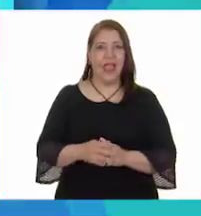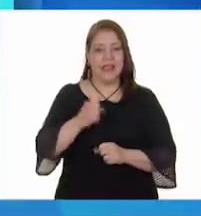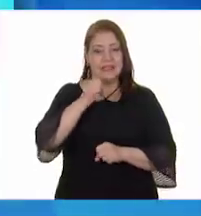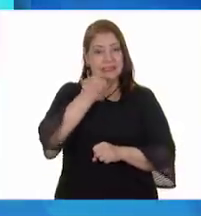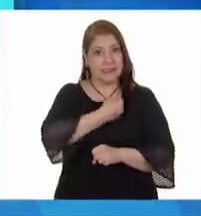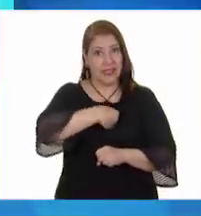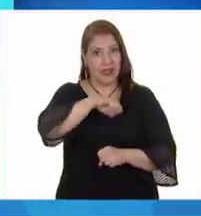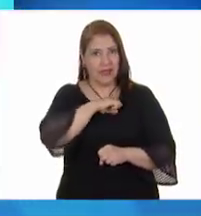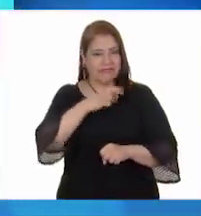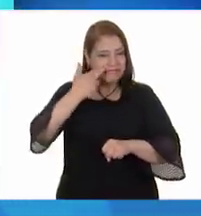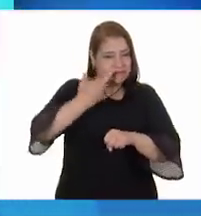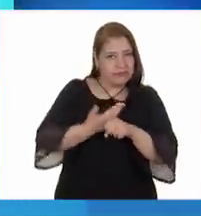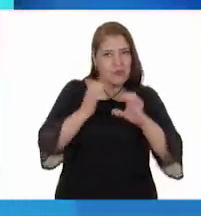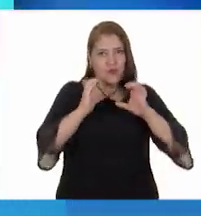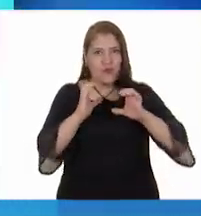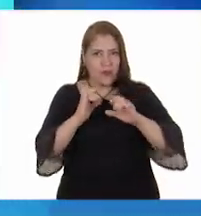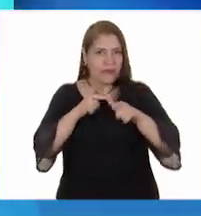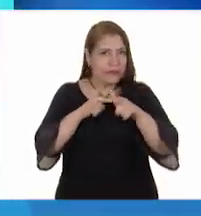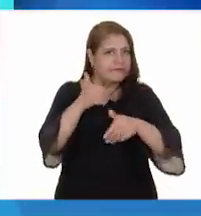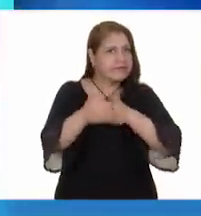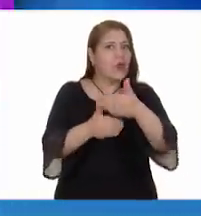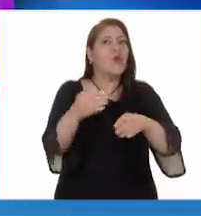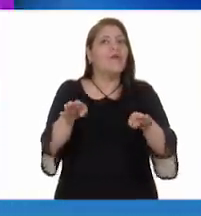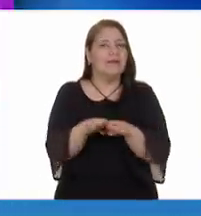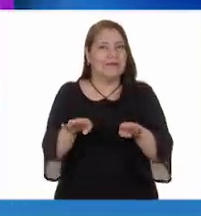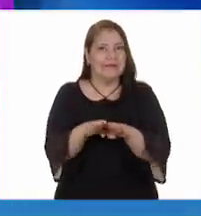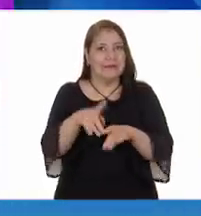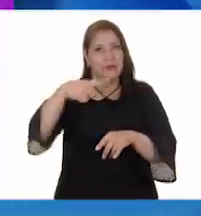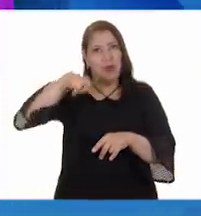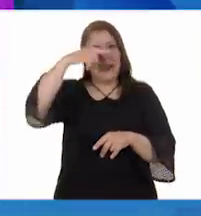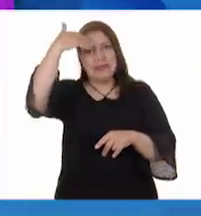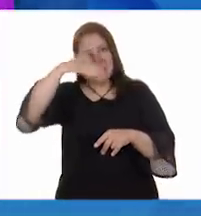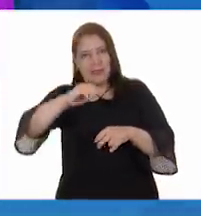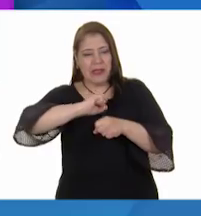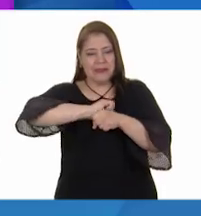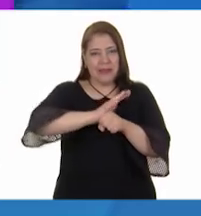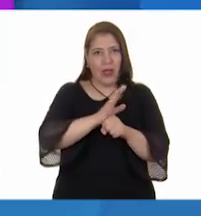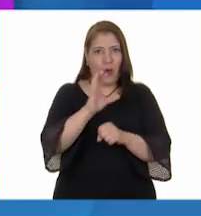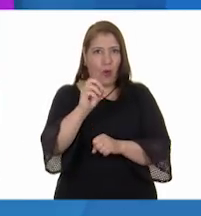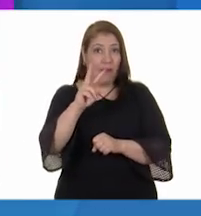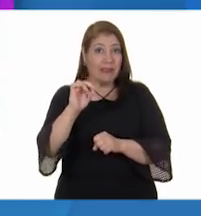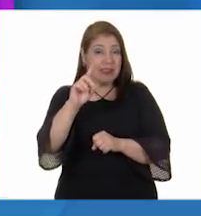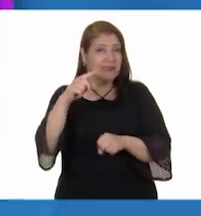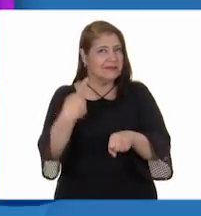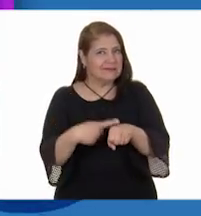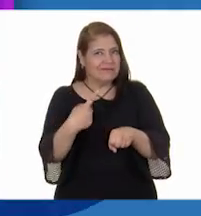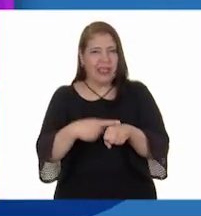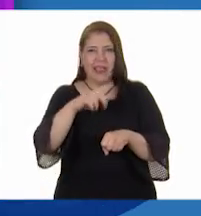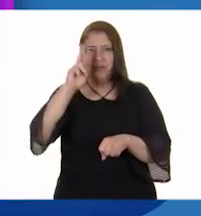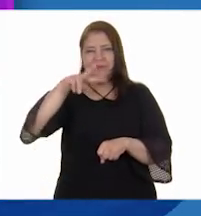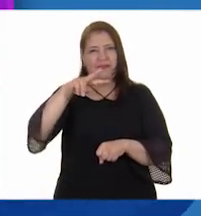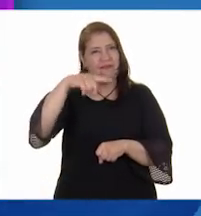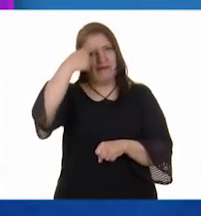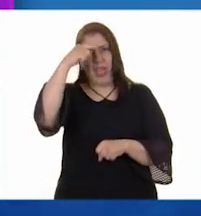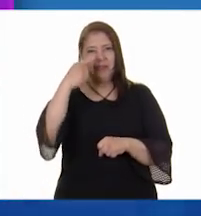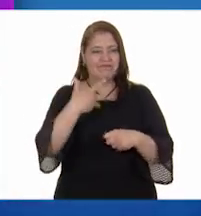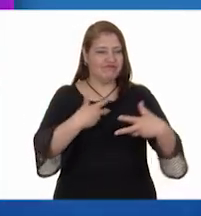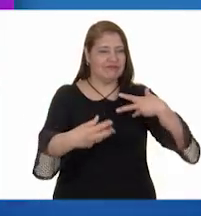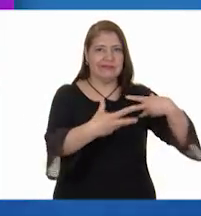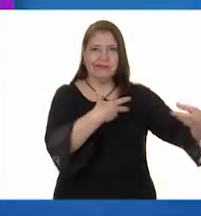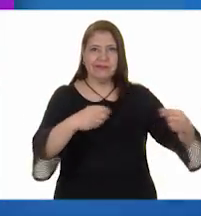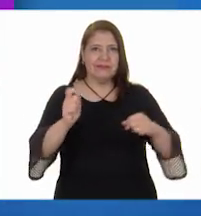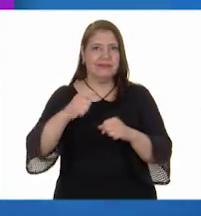Buenas prácticas para seguir adelante. Como todos sabemos, la COVID-19 es una enfermedad que se contagia muy fácilmente entre